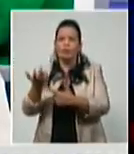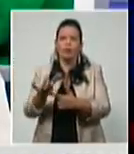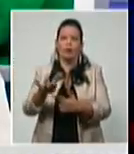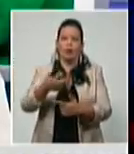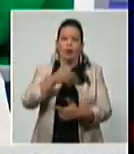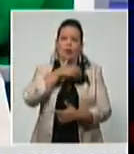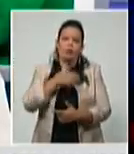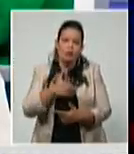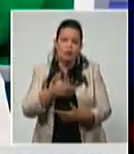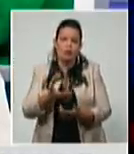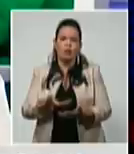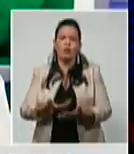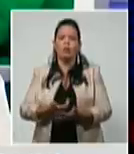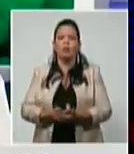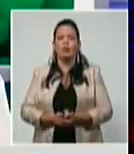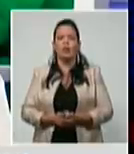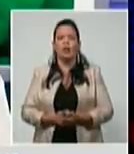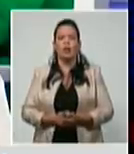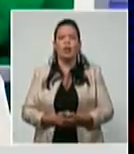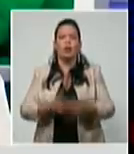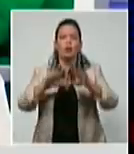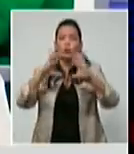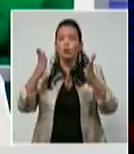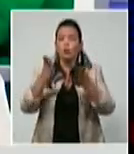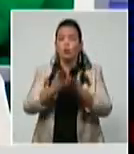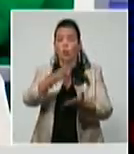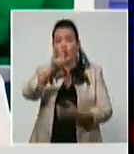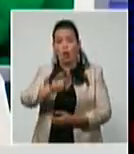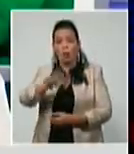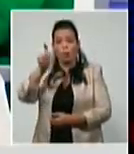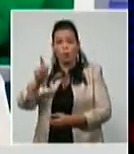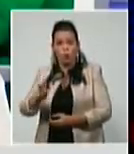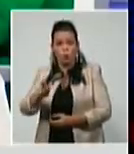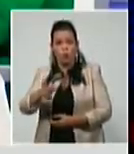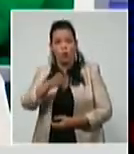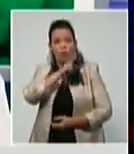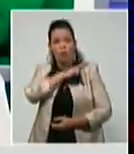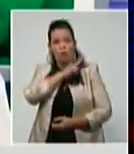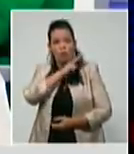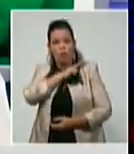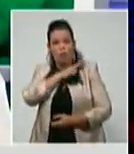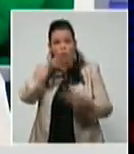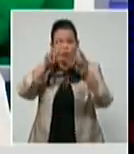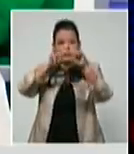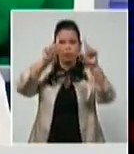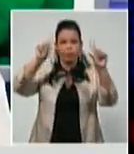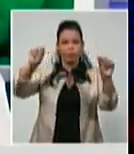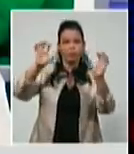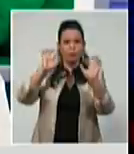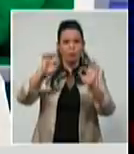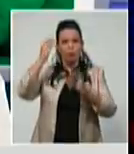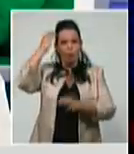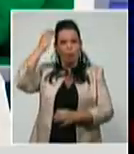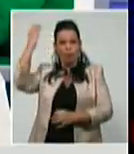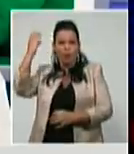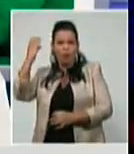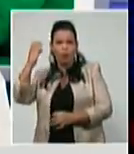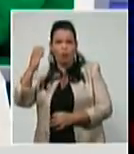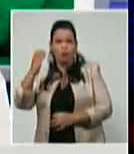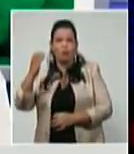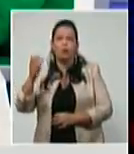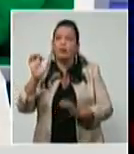las personas que han dirigido el país, el gobierno, el Estado, una máxima que la salud está por encima de todo.